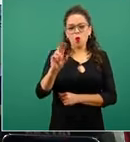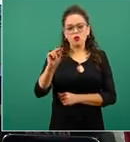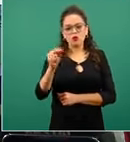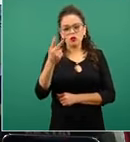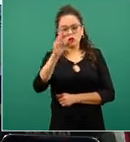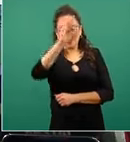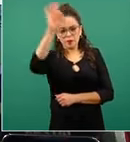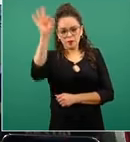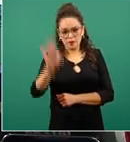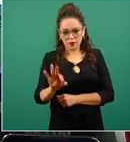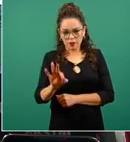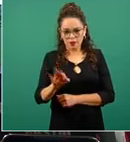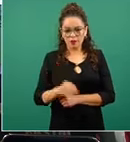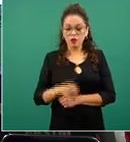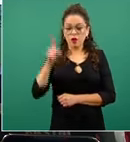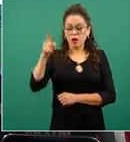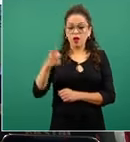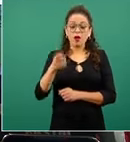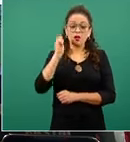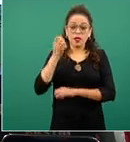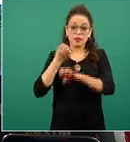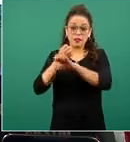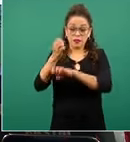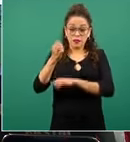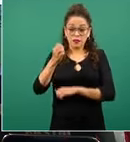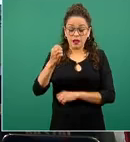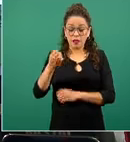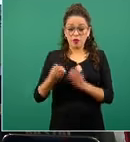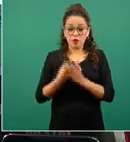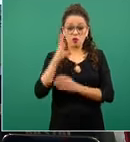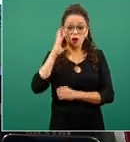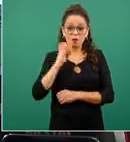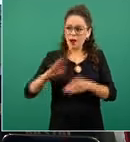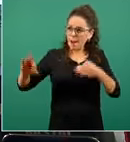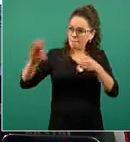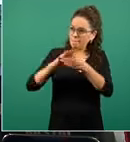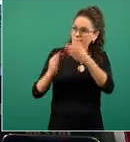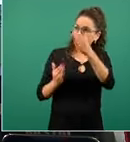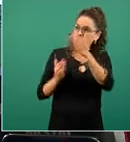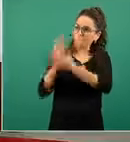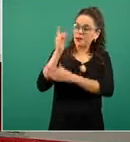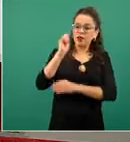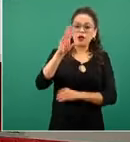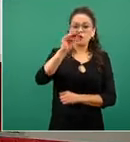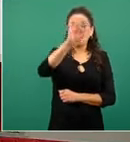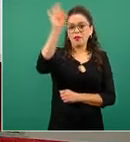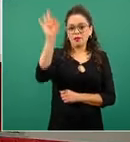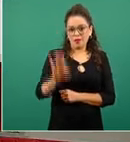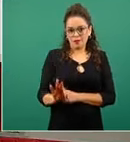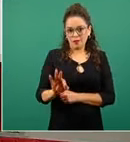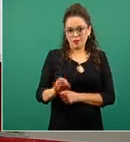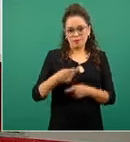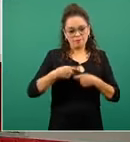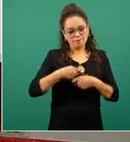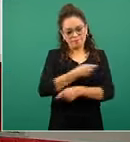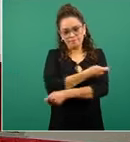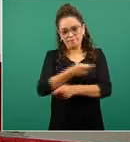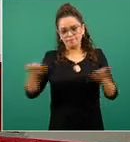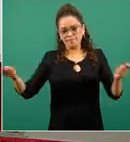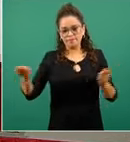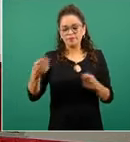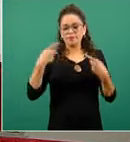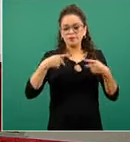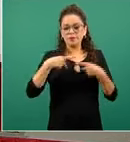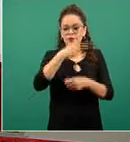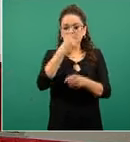81-82% y un estado de Nuevo León prácticamente ya acercándose al 90% de lo que representa la necesidad de sus